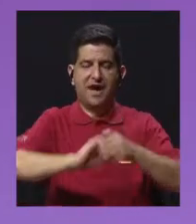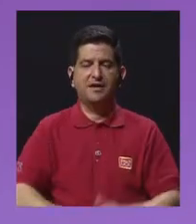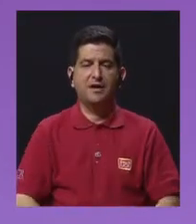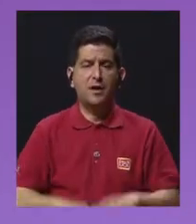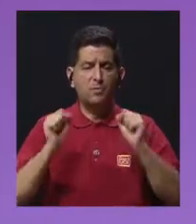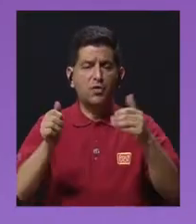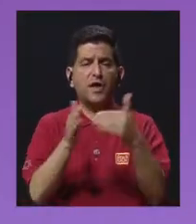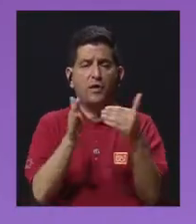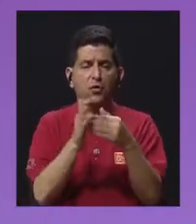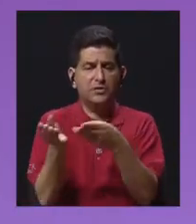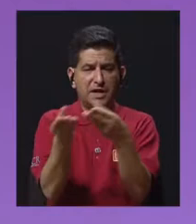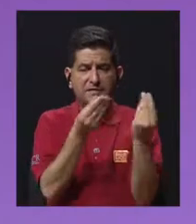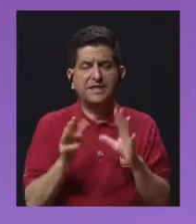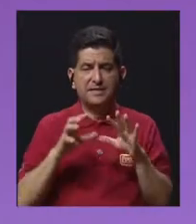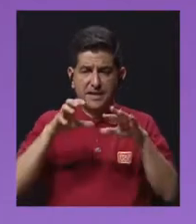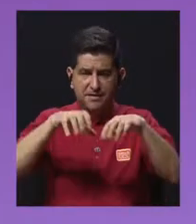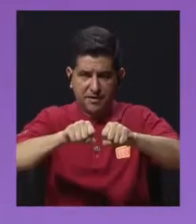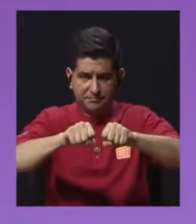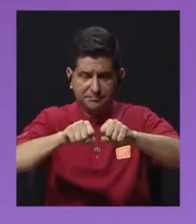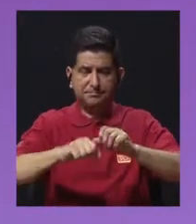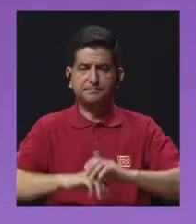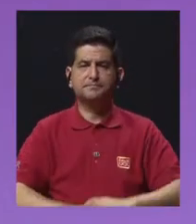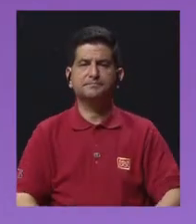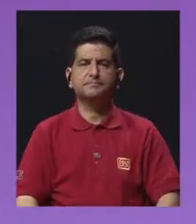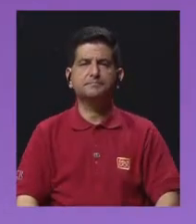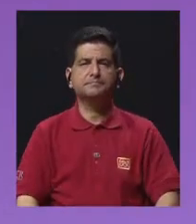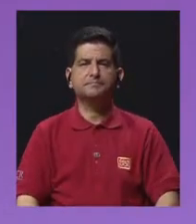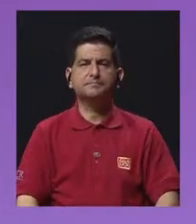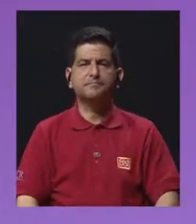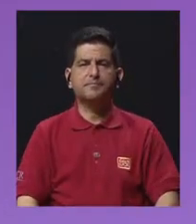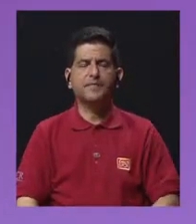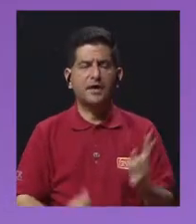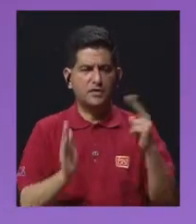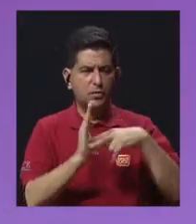socios de las cooperativas, recuperar la tierra.